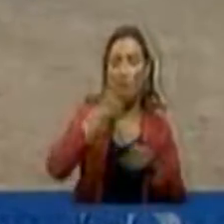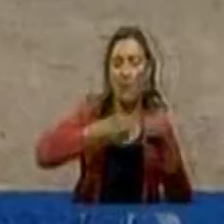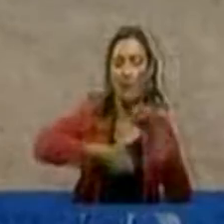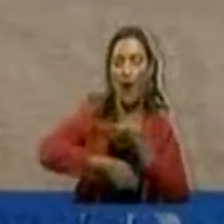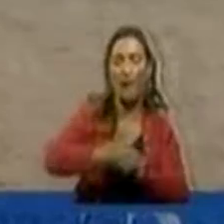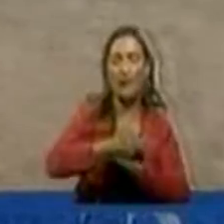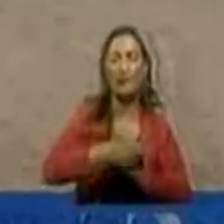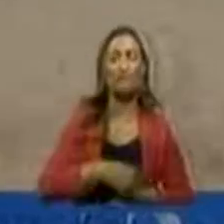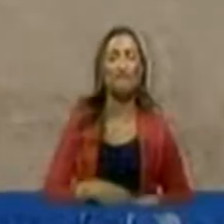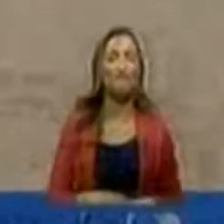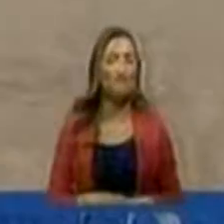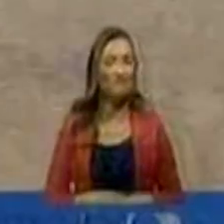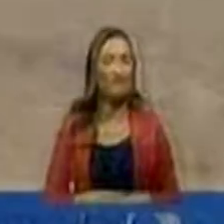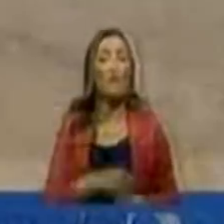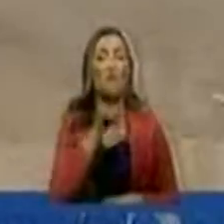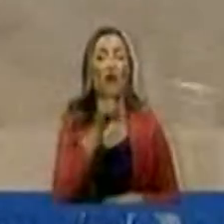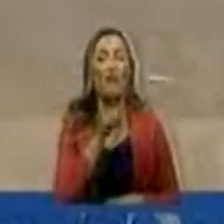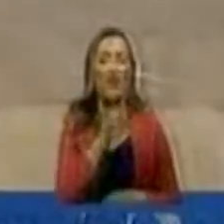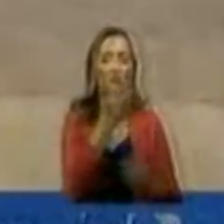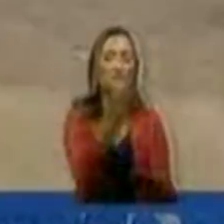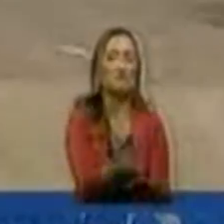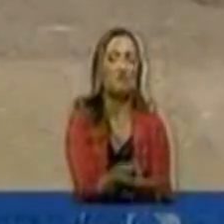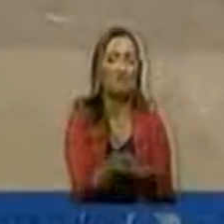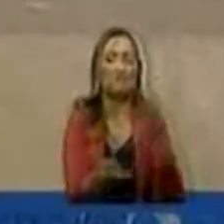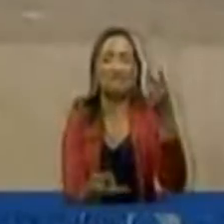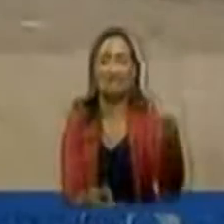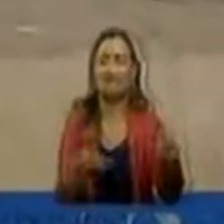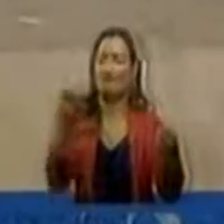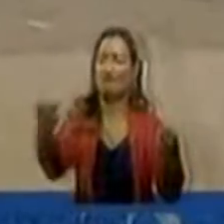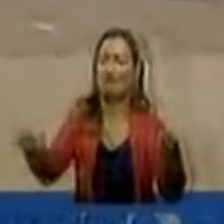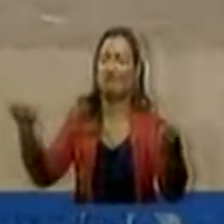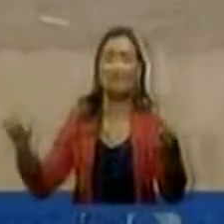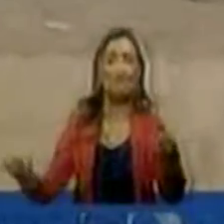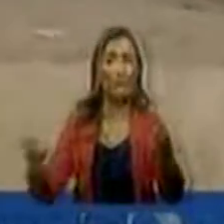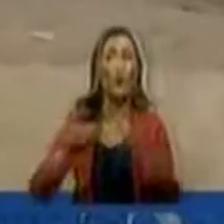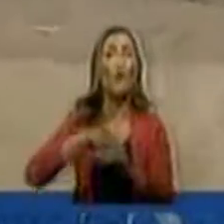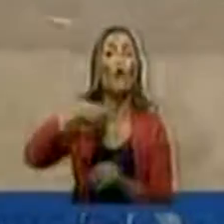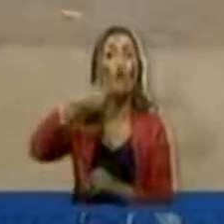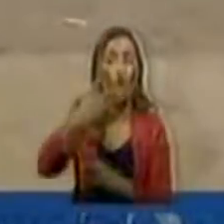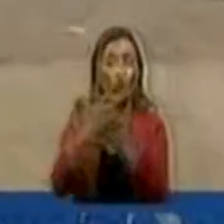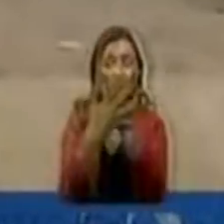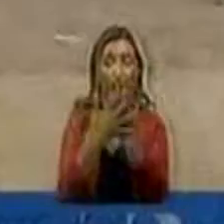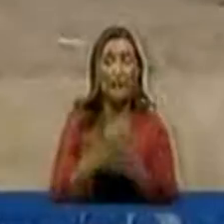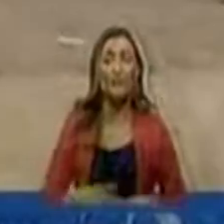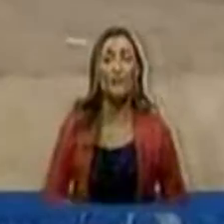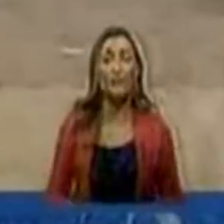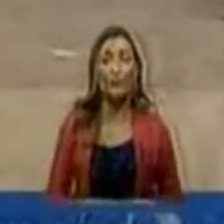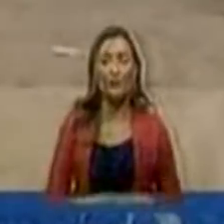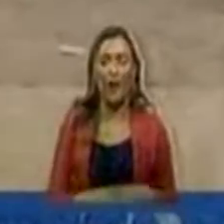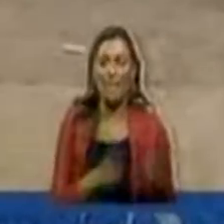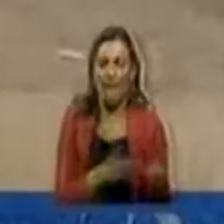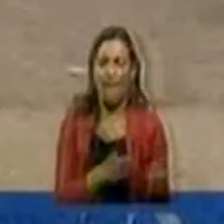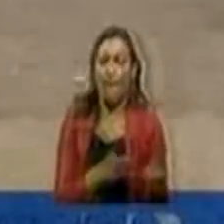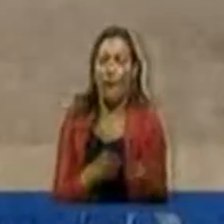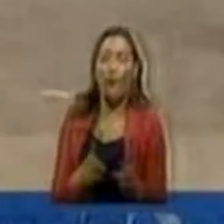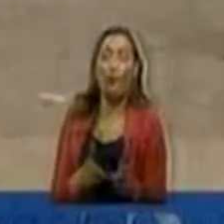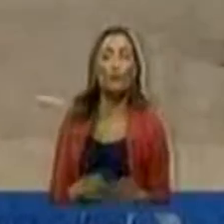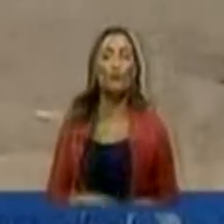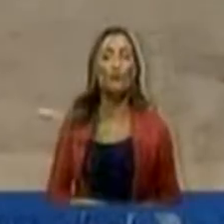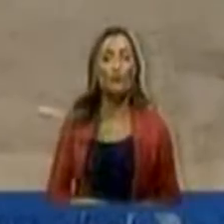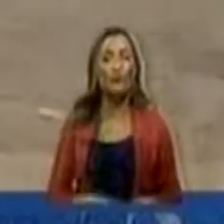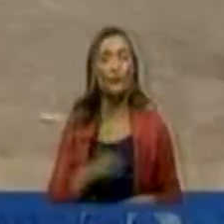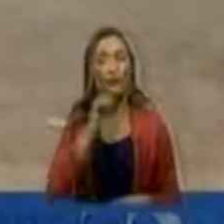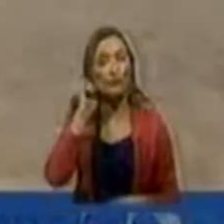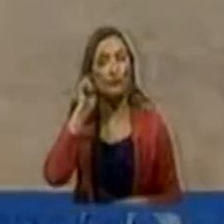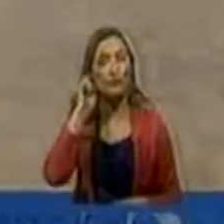asesinados no han sido levantados. Aún permanece en la parte externa de las celdas donde fueron acribilladas estas personas.